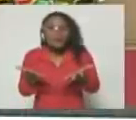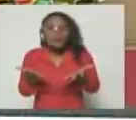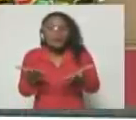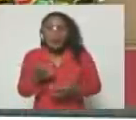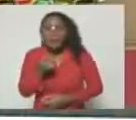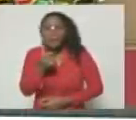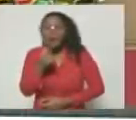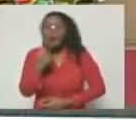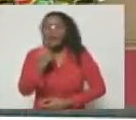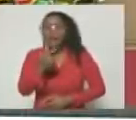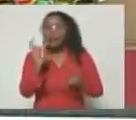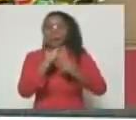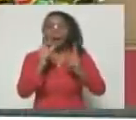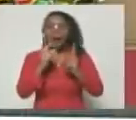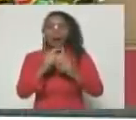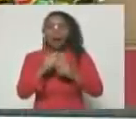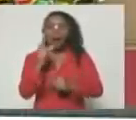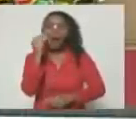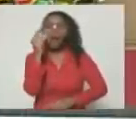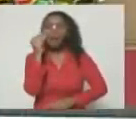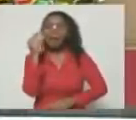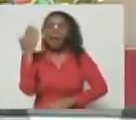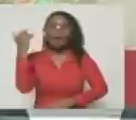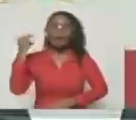decir, de Carlos Andrés Pérez.